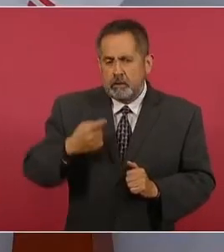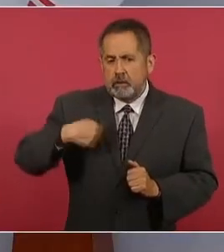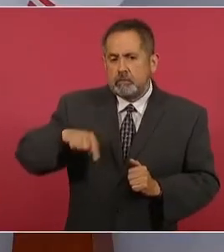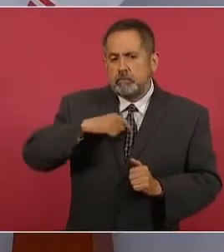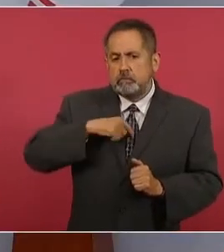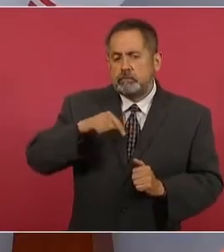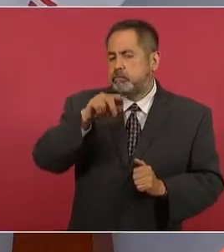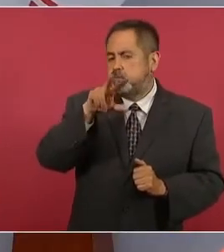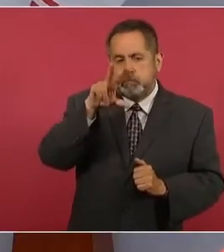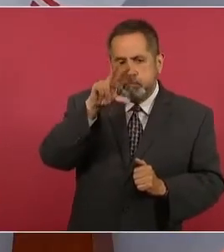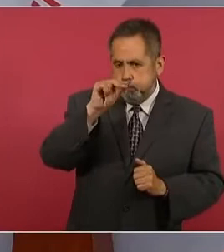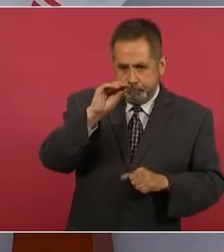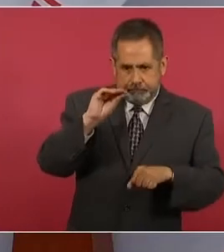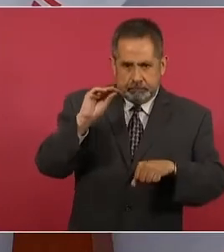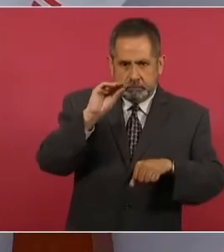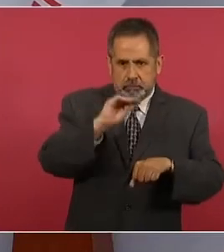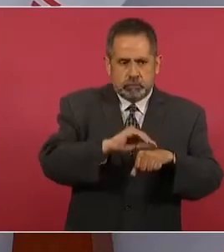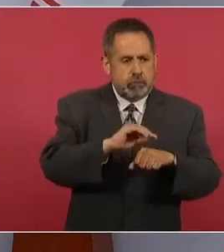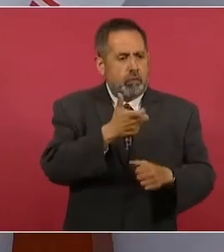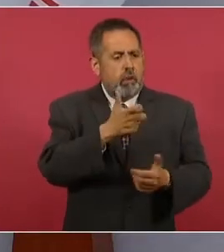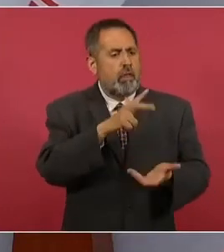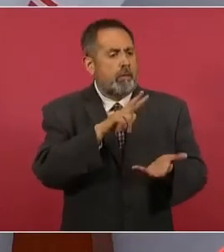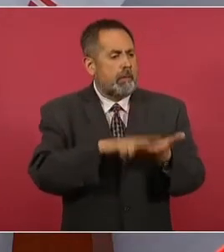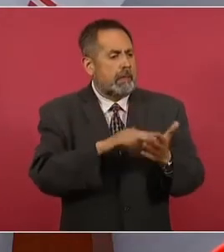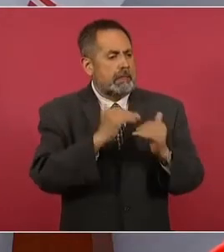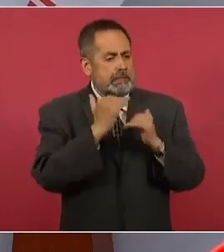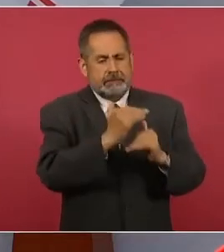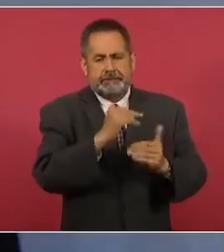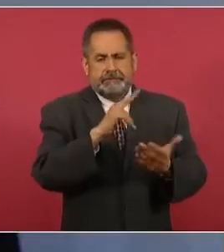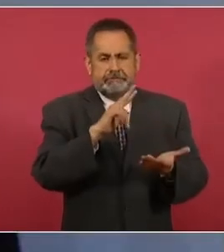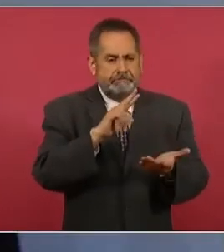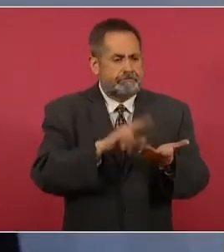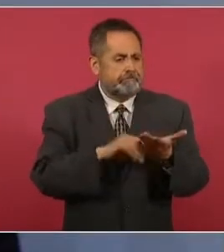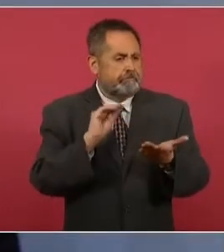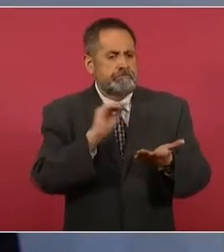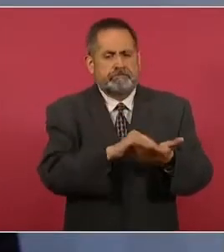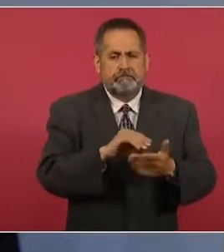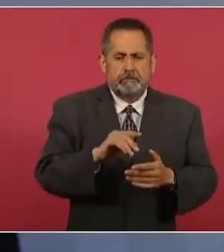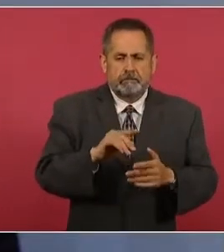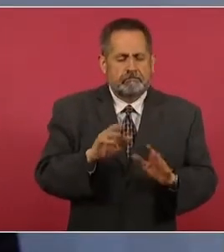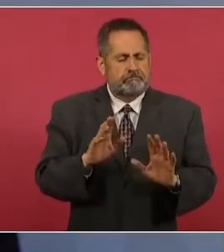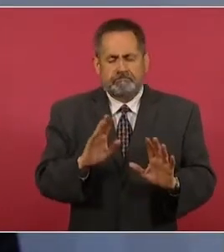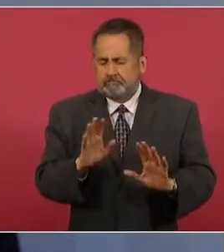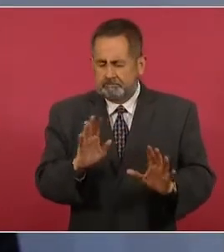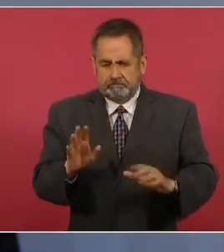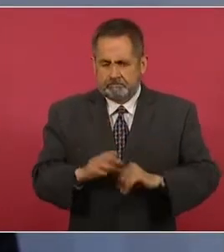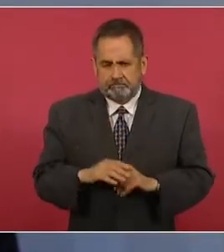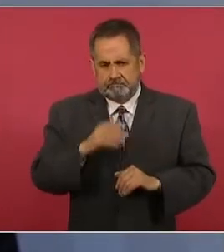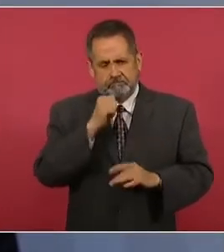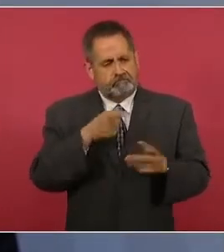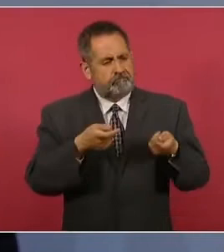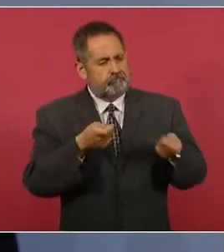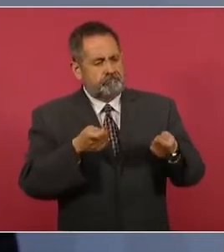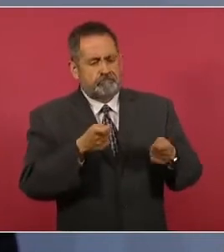precios a los productos, no va a haber ese control